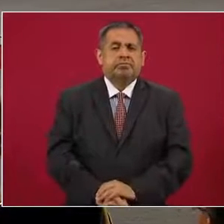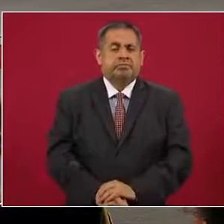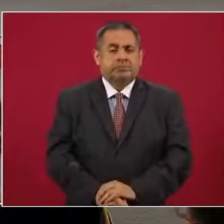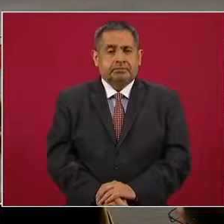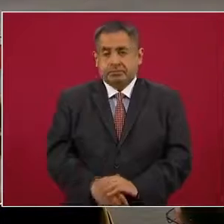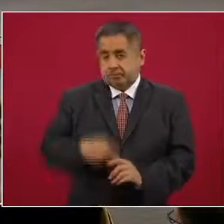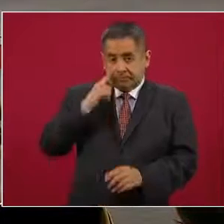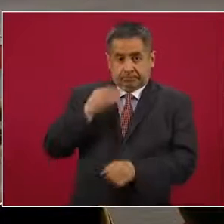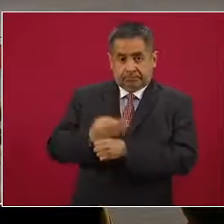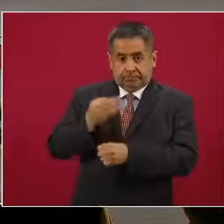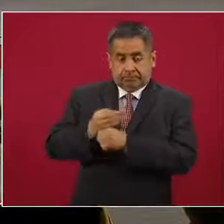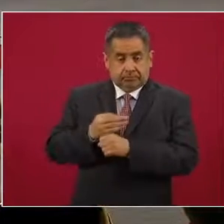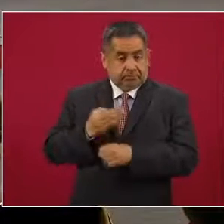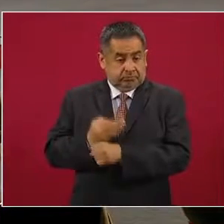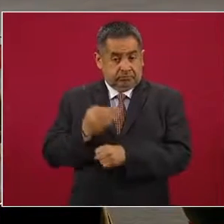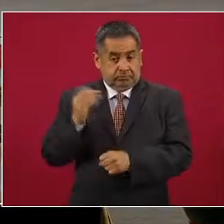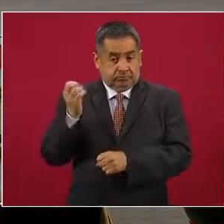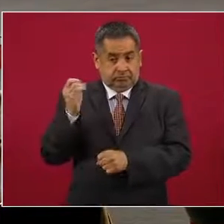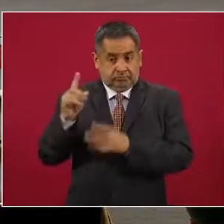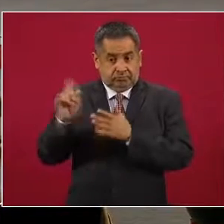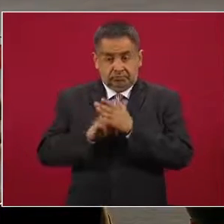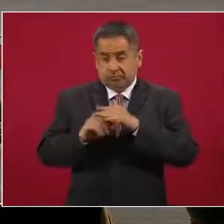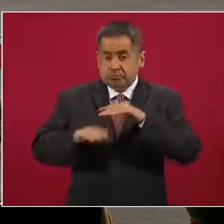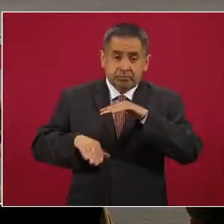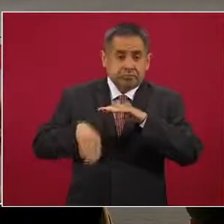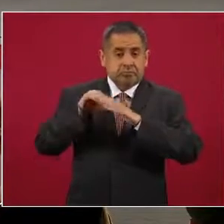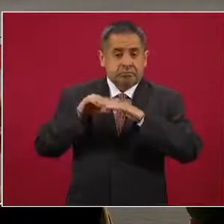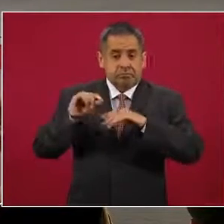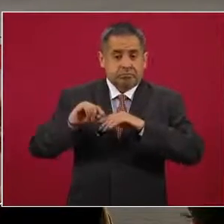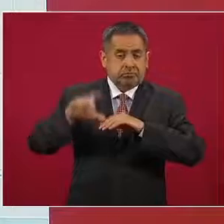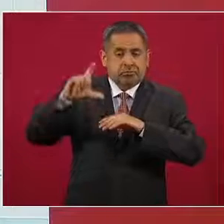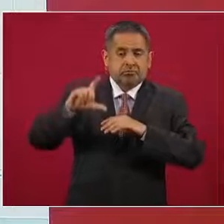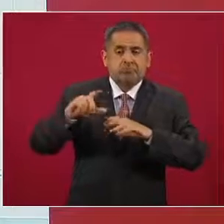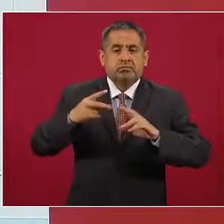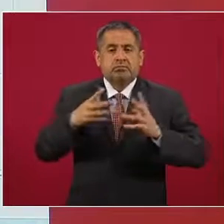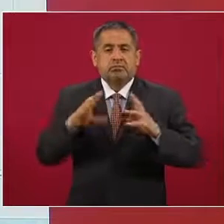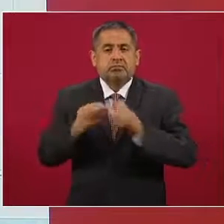Eso es lo que llevamos en este mes,